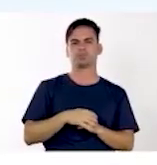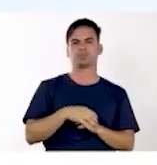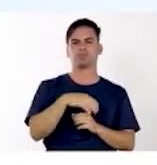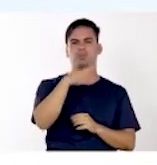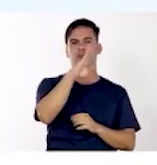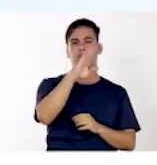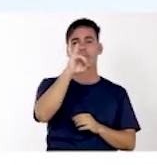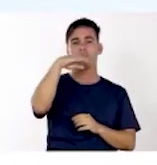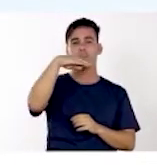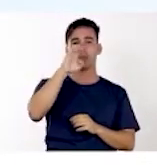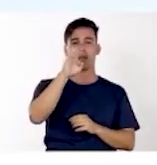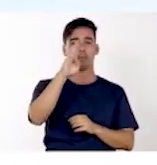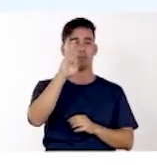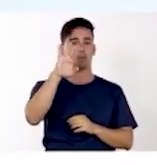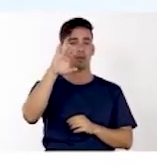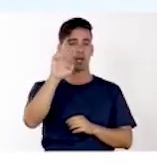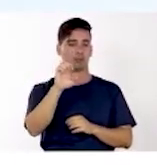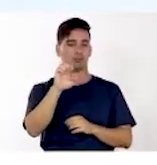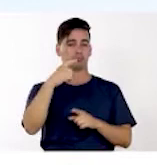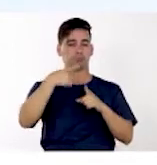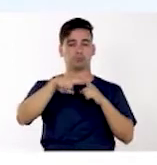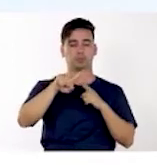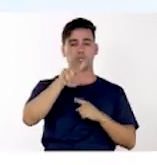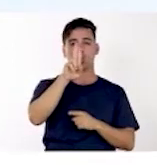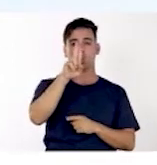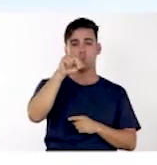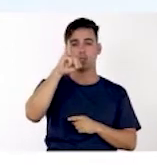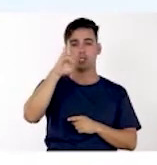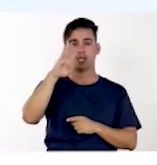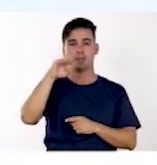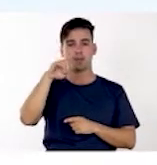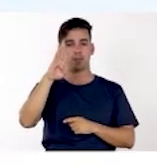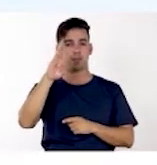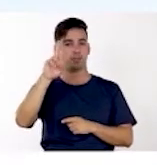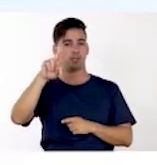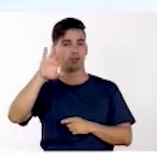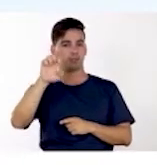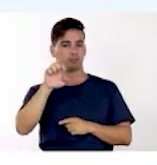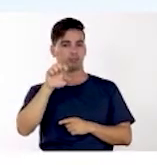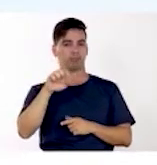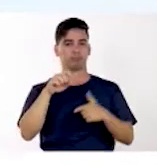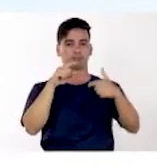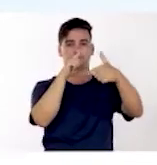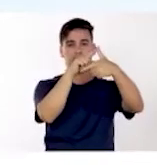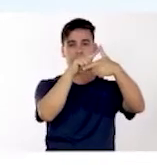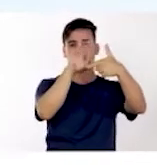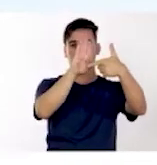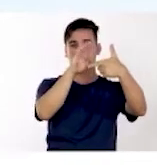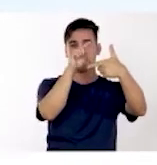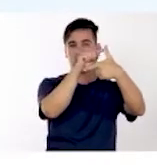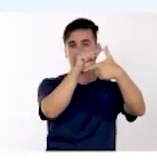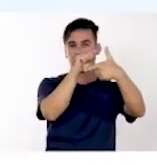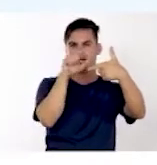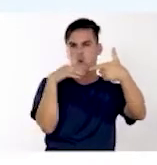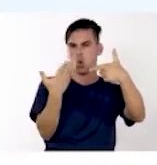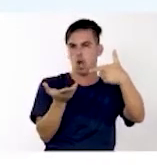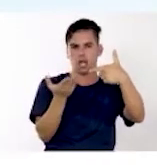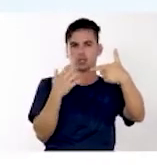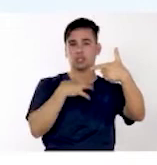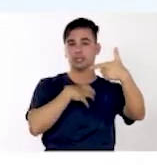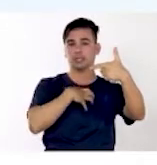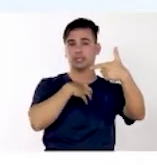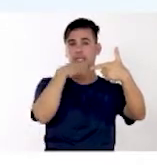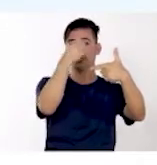o unimembre. ¿Cuándo esa oración es bimembre? Bien, cuando tiene el